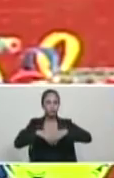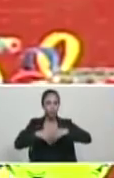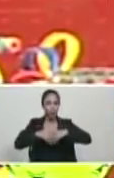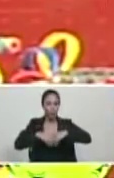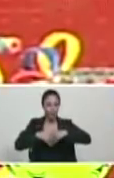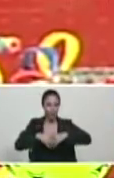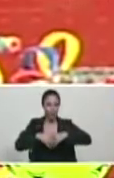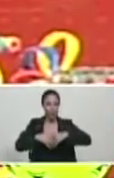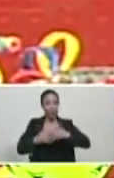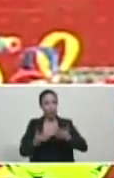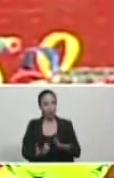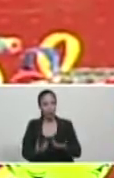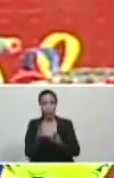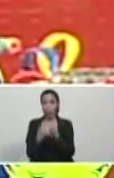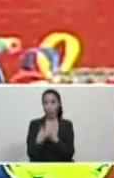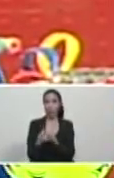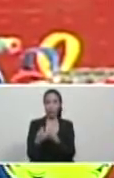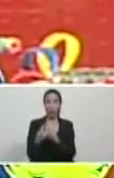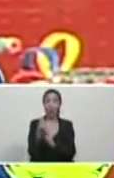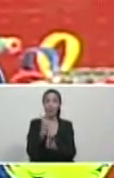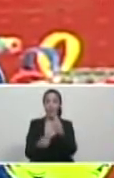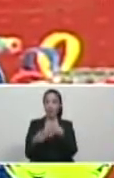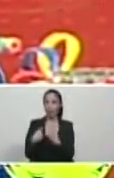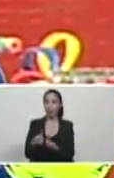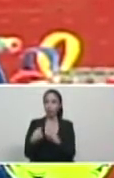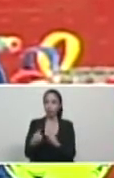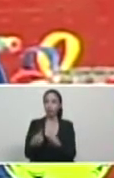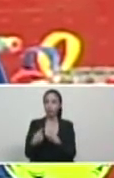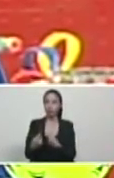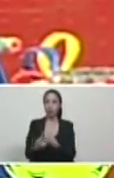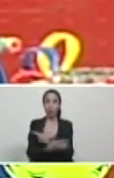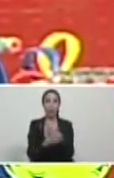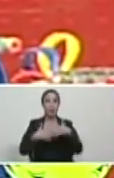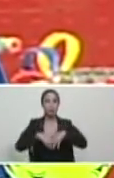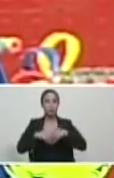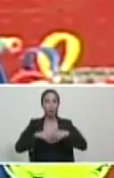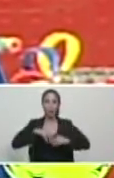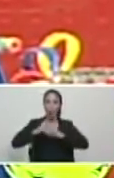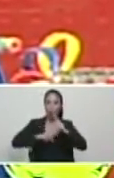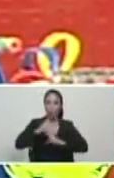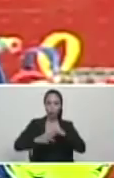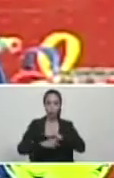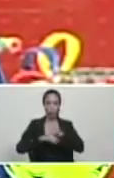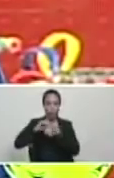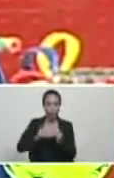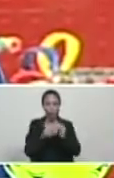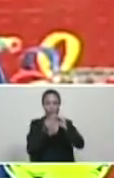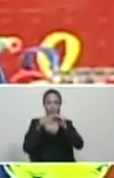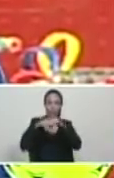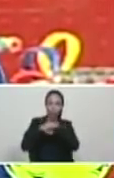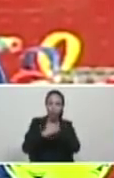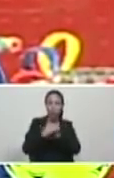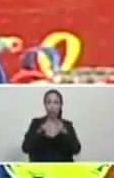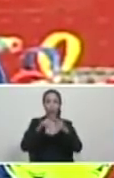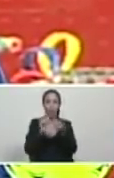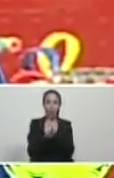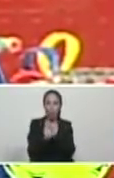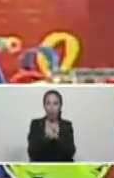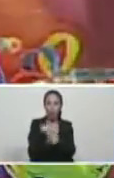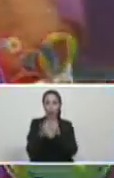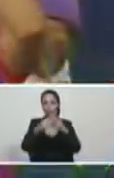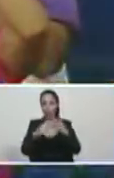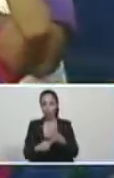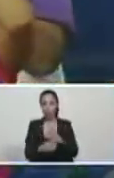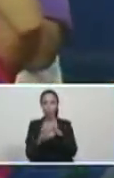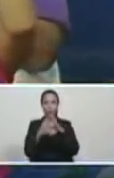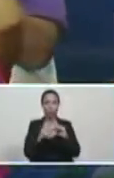artesanal, y meter los recursos que haga falta para que no le falte nada a los movimientos deportivos y culturales de